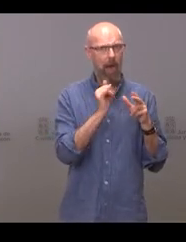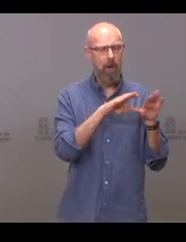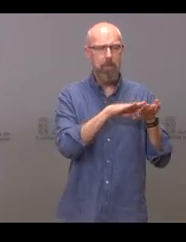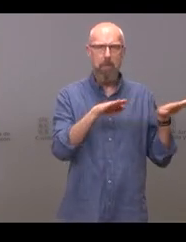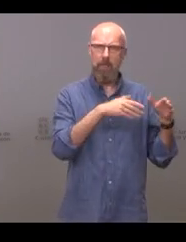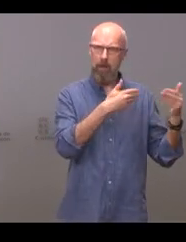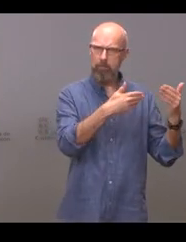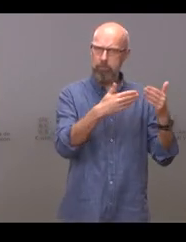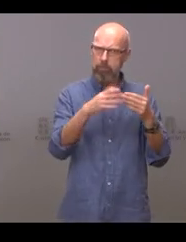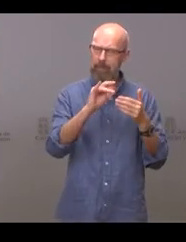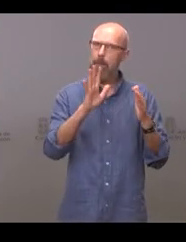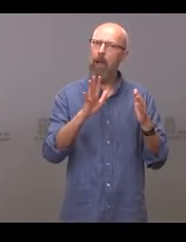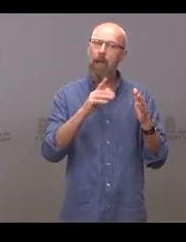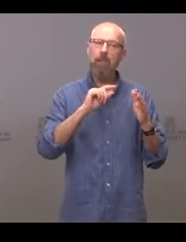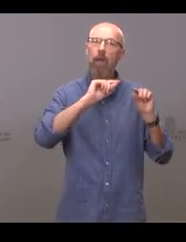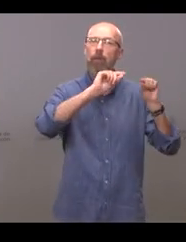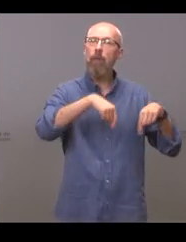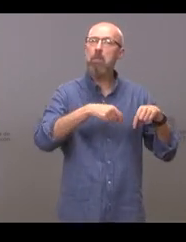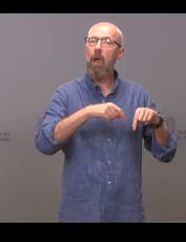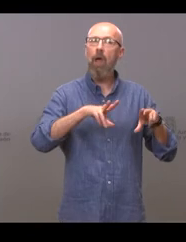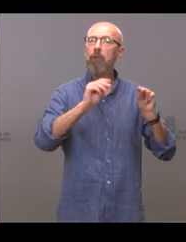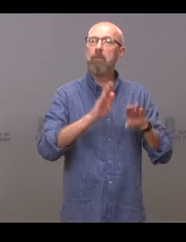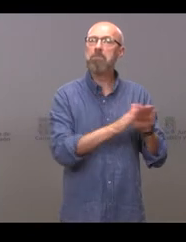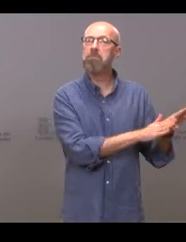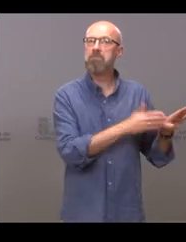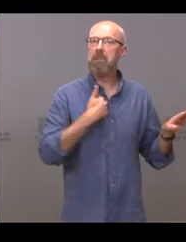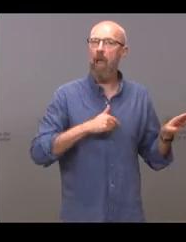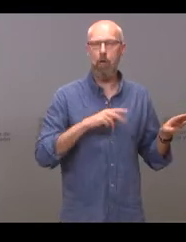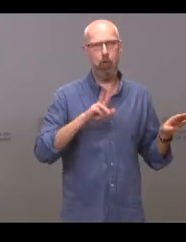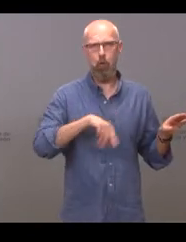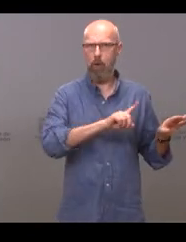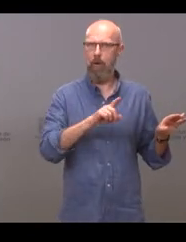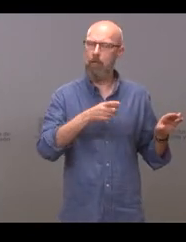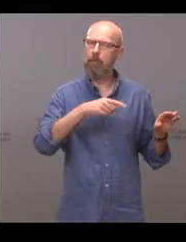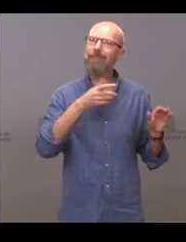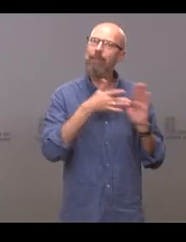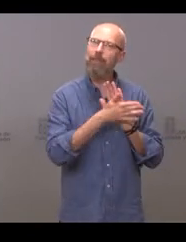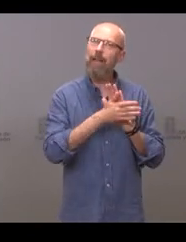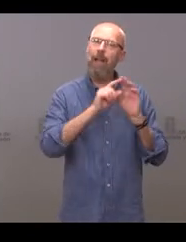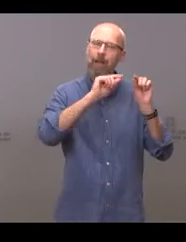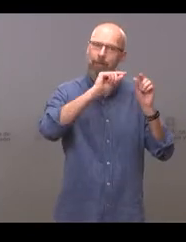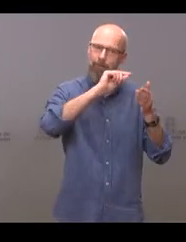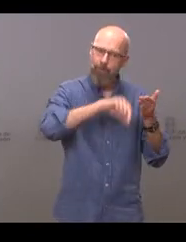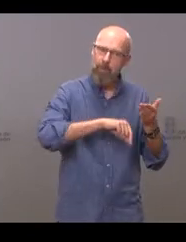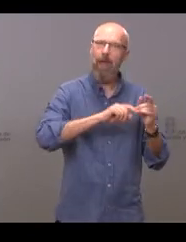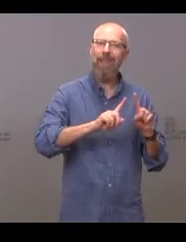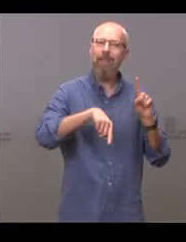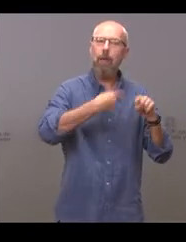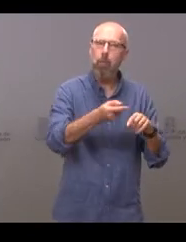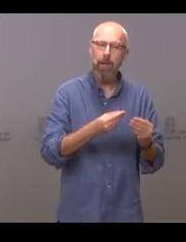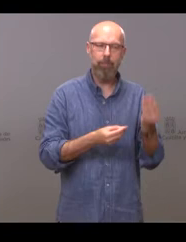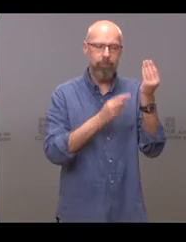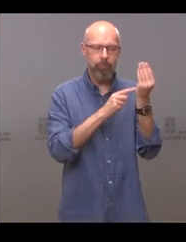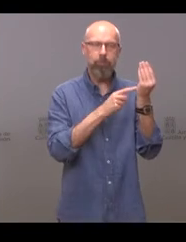estos acuerdos no es que termine es un punto y aparte porque continúa evaluando se día a día para que la gente